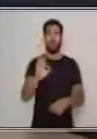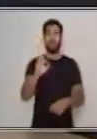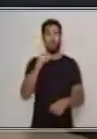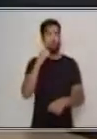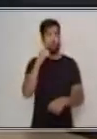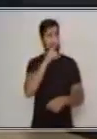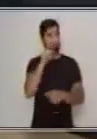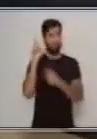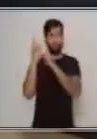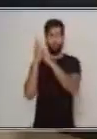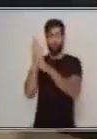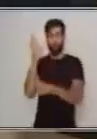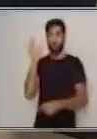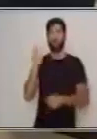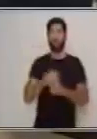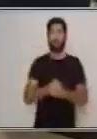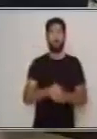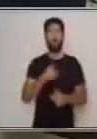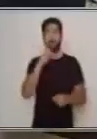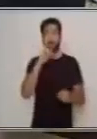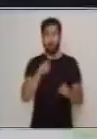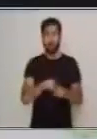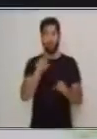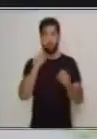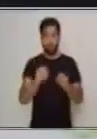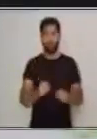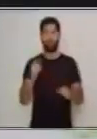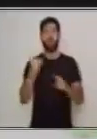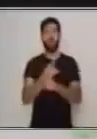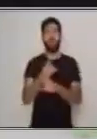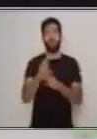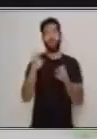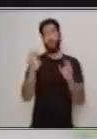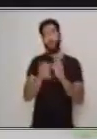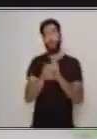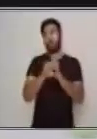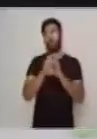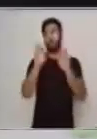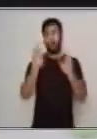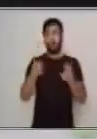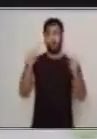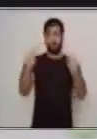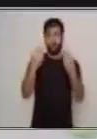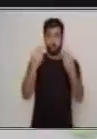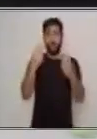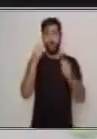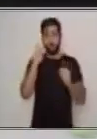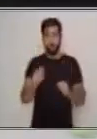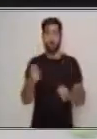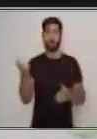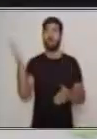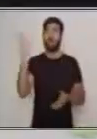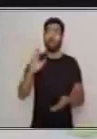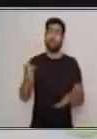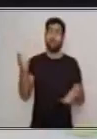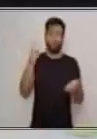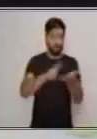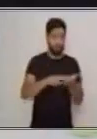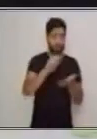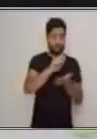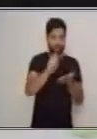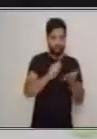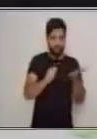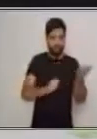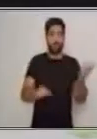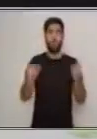del glosario, las personas que te van a escuchar pueden anotar esas palabras y tú también puedes decir